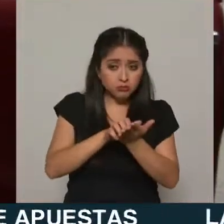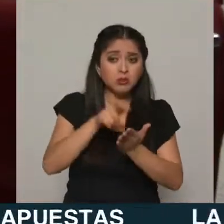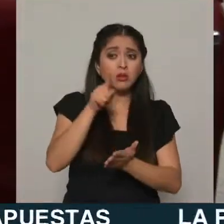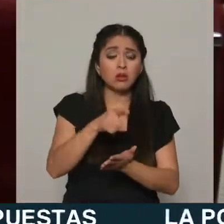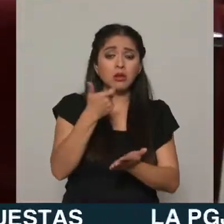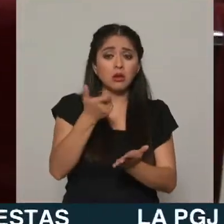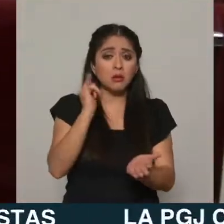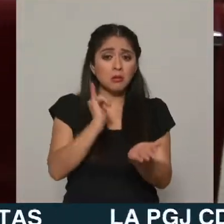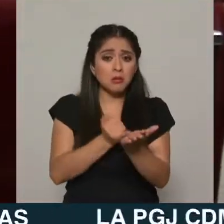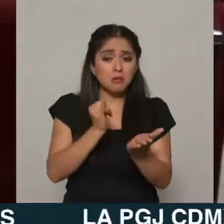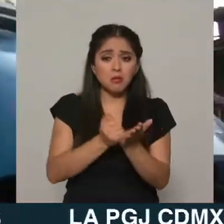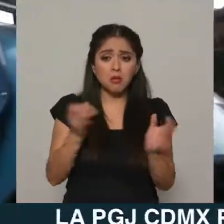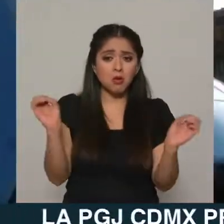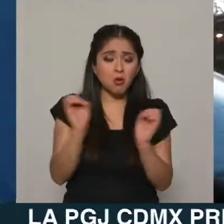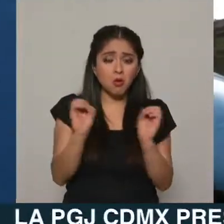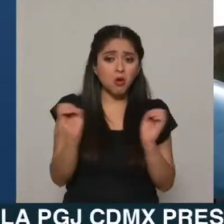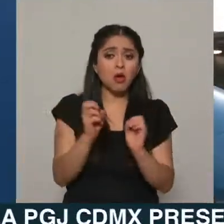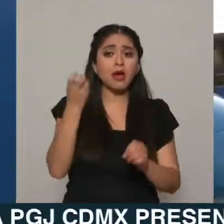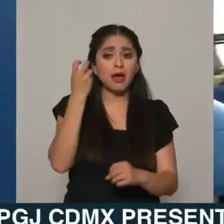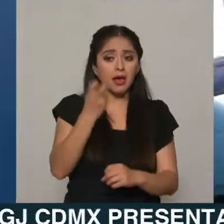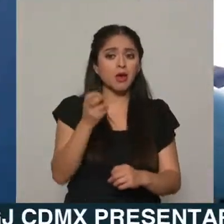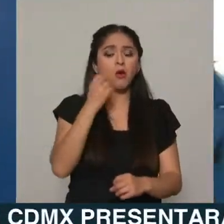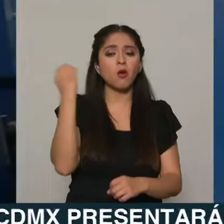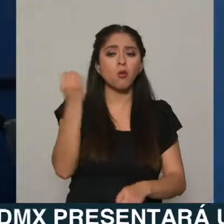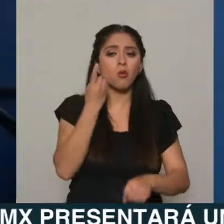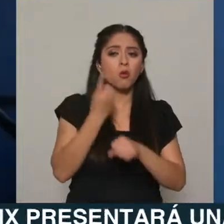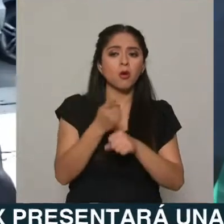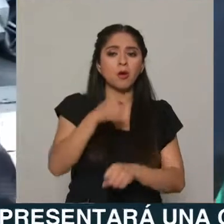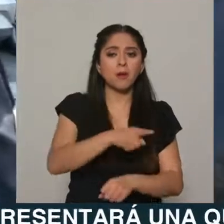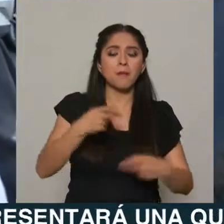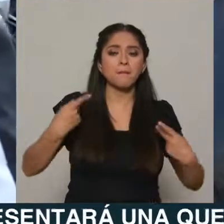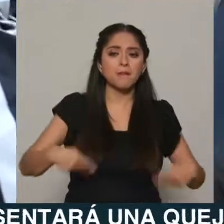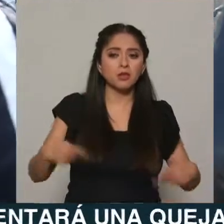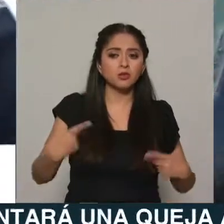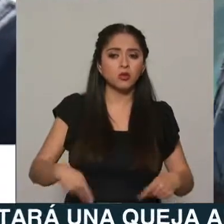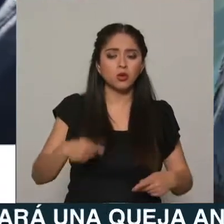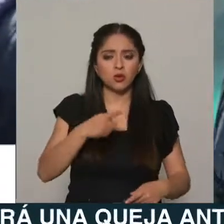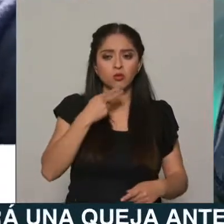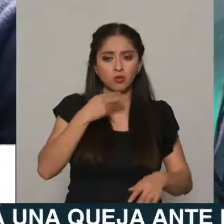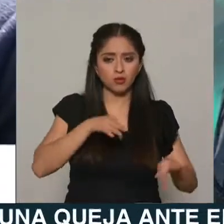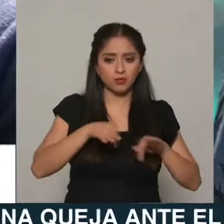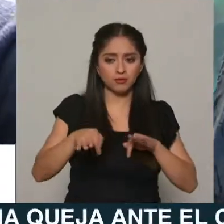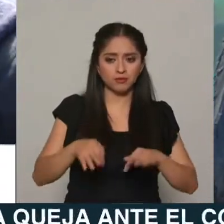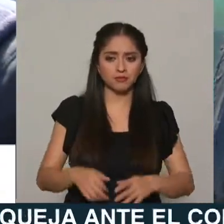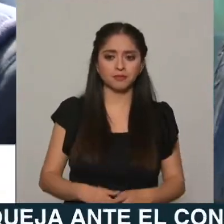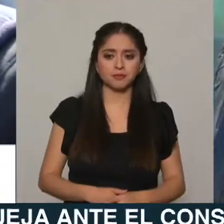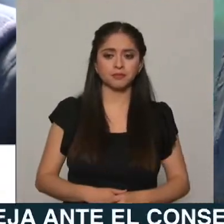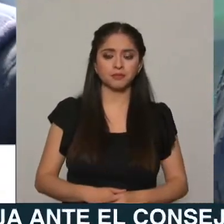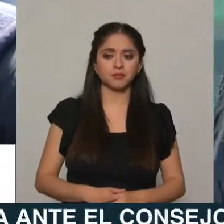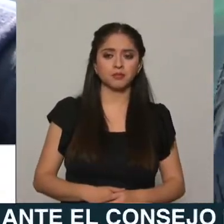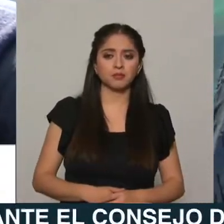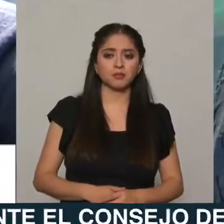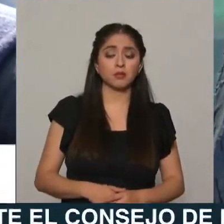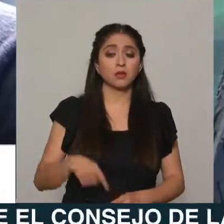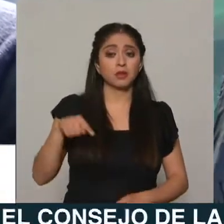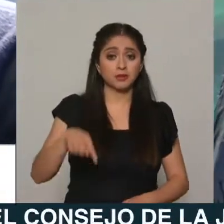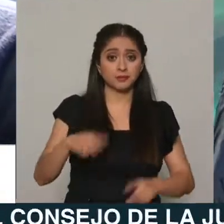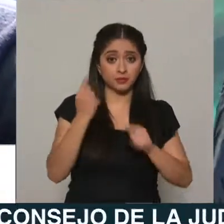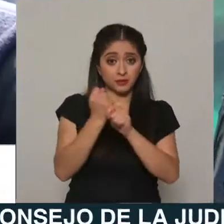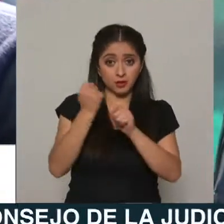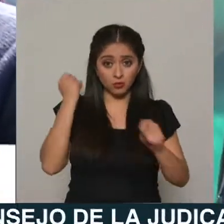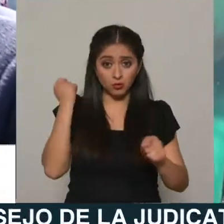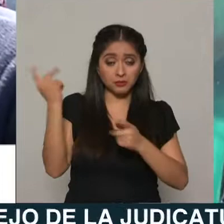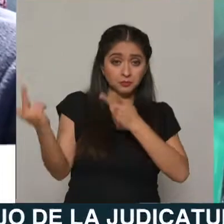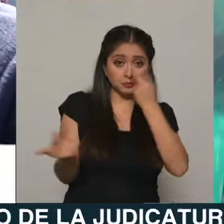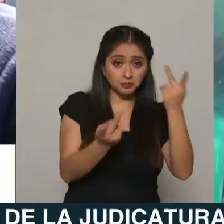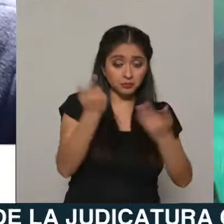paga impuestos, y eso es una gran ventaja para quien lo trabaja. Finalmente todo transporte público pues tiene que estar censado, ¿no? Pero no